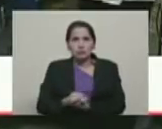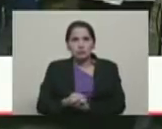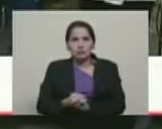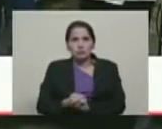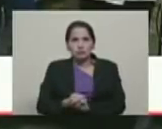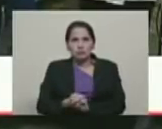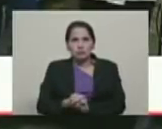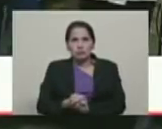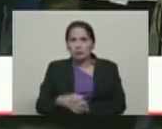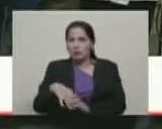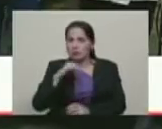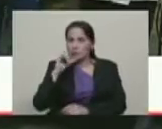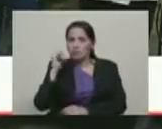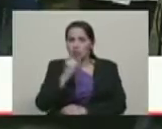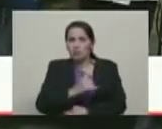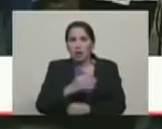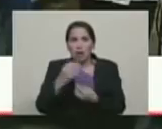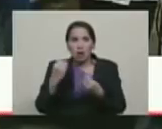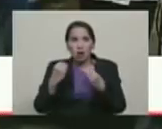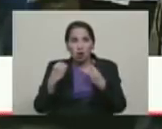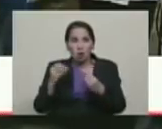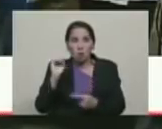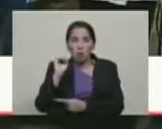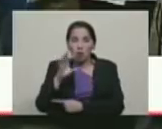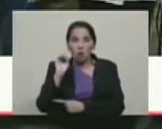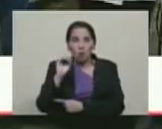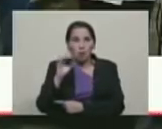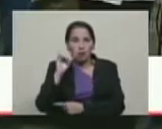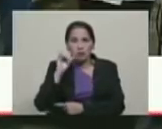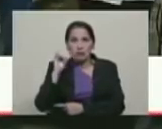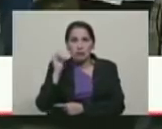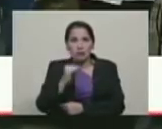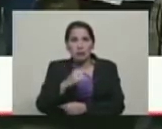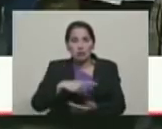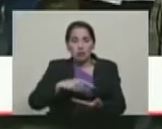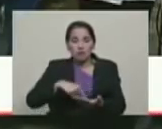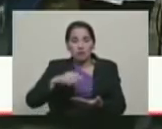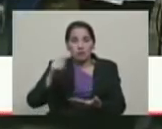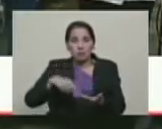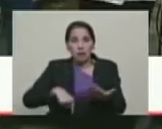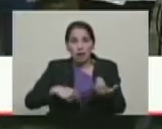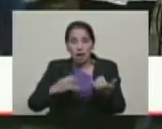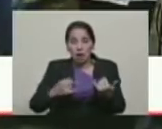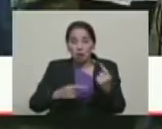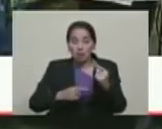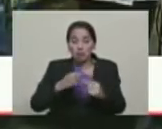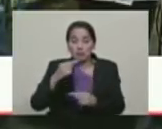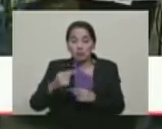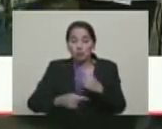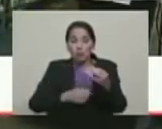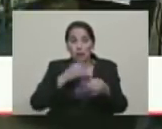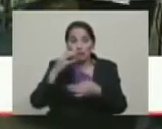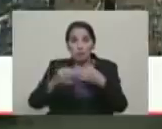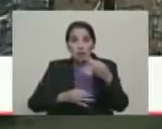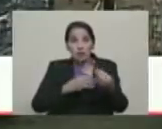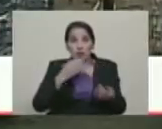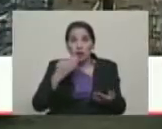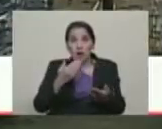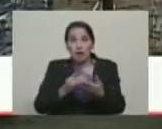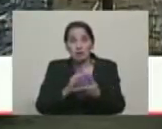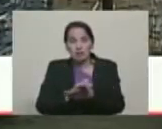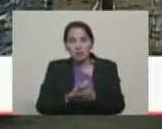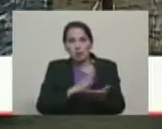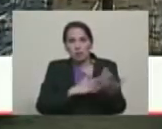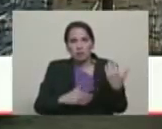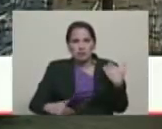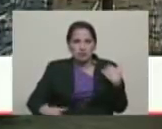informar cómo fue este congreso y este decreto que voy a proceder a firmar luego de esta explicación. Gracias, compañero presidente. Sí,